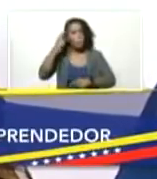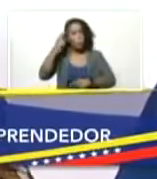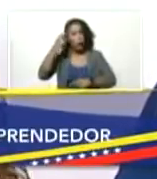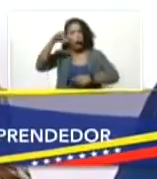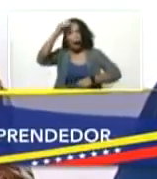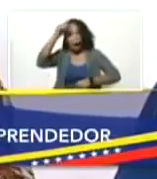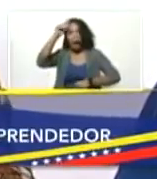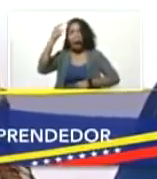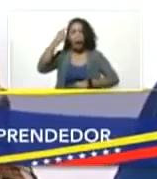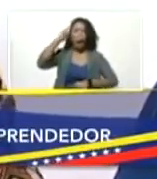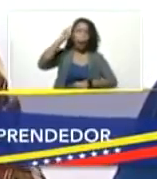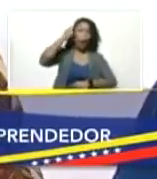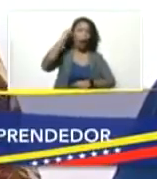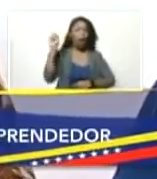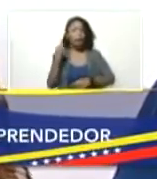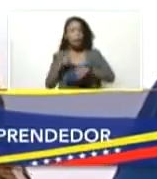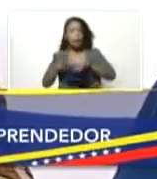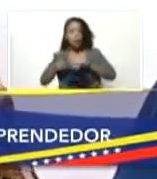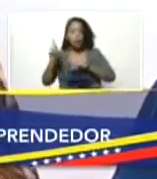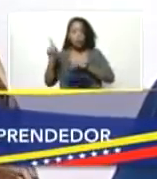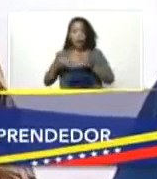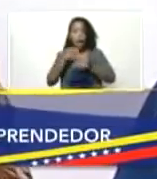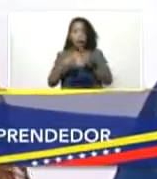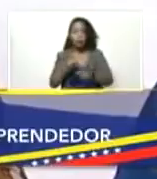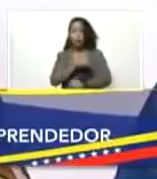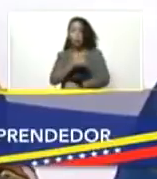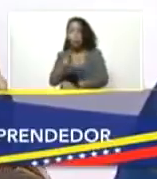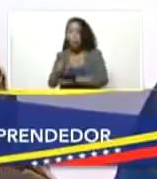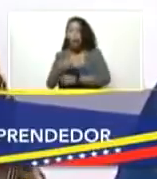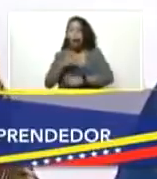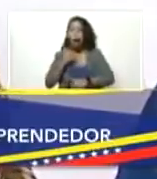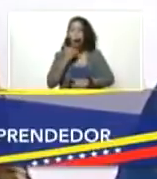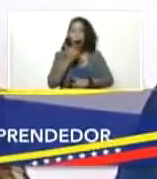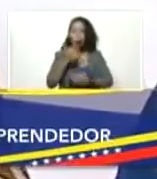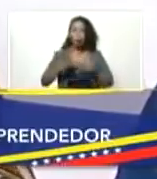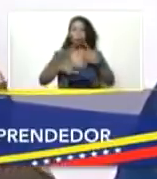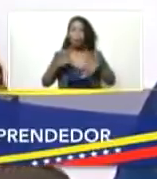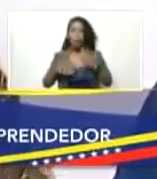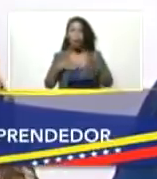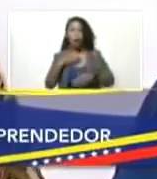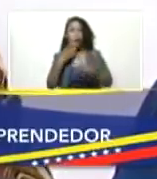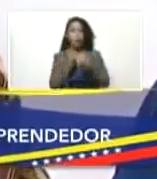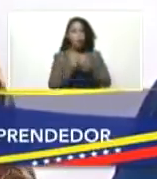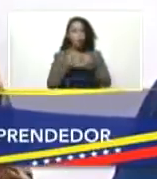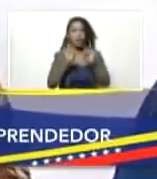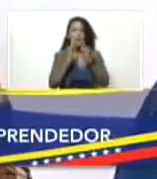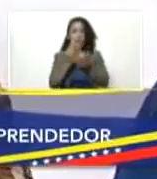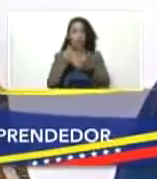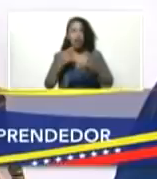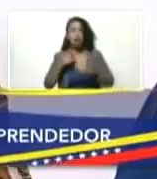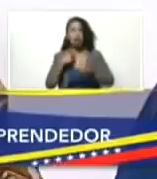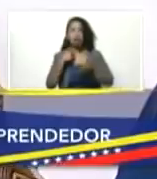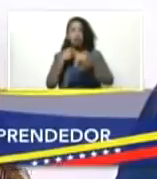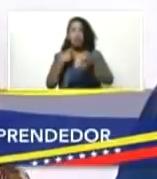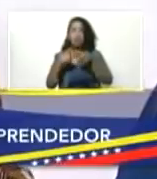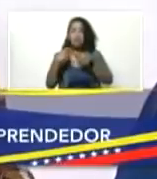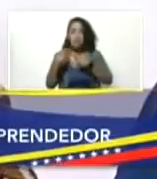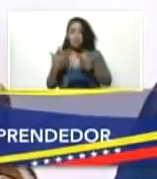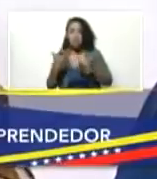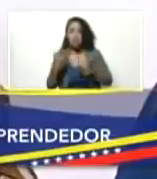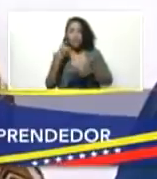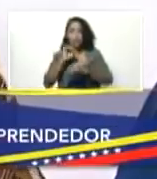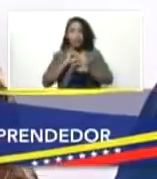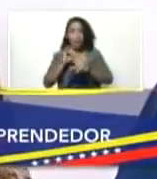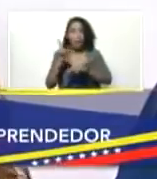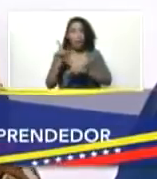uno lo aprende desde niño, cuando te mandan a ti a hacer algún mandado o alguna cuestión, cuando tienes la familia, la economía, las finanzas, y ya con estos términos